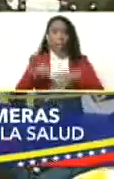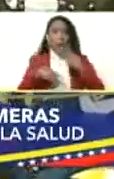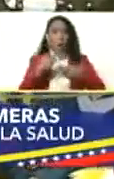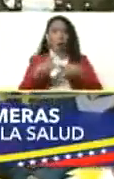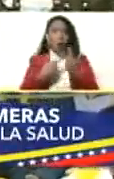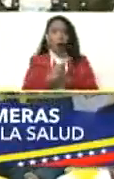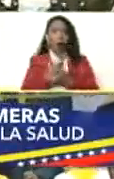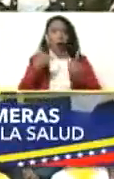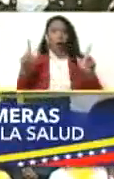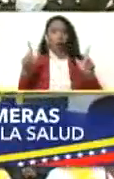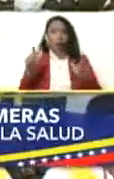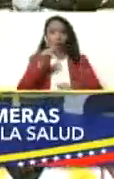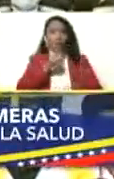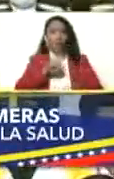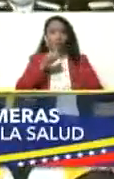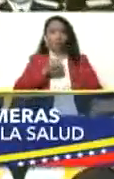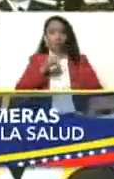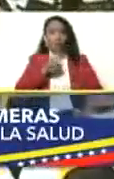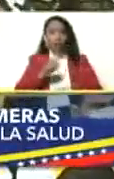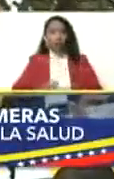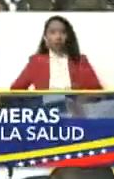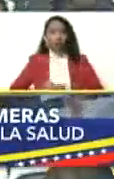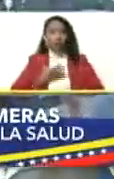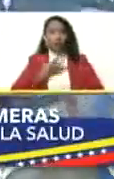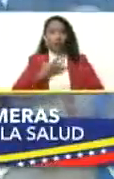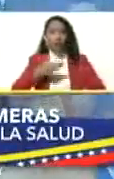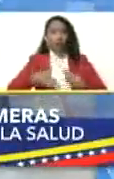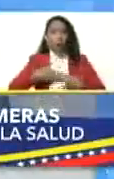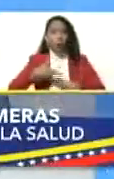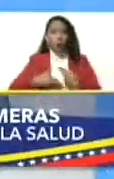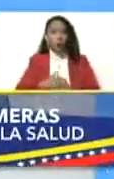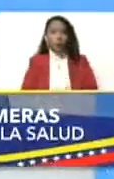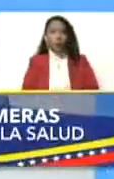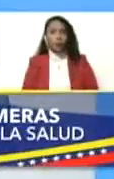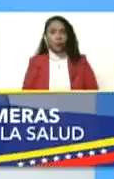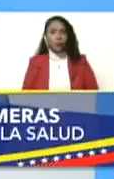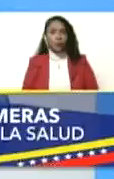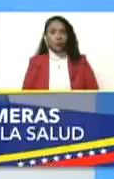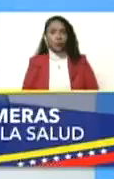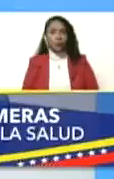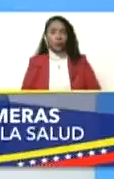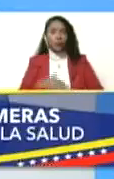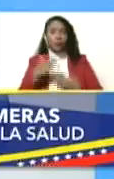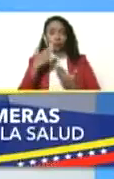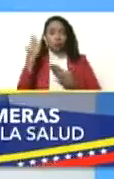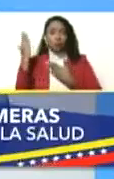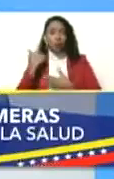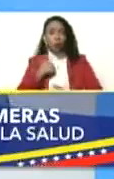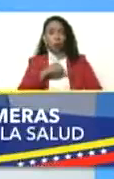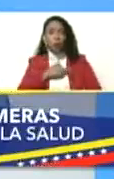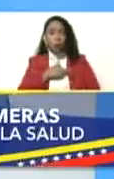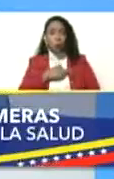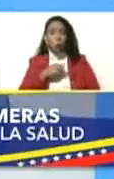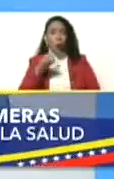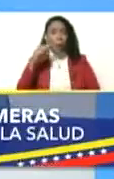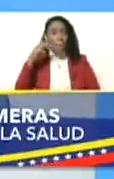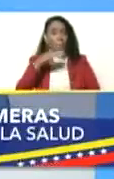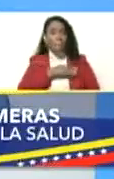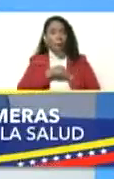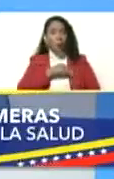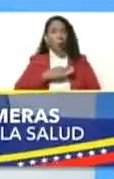libertaria, resistencia, renacimiento y revolución. En consecuencia, es para nosotros una misión